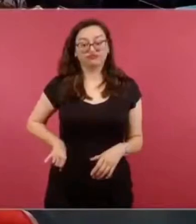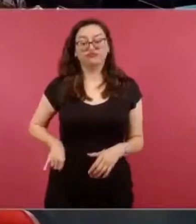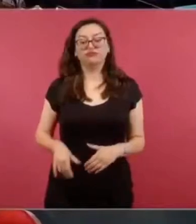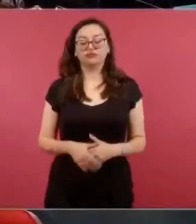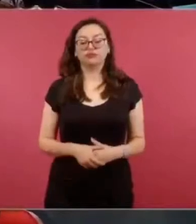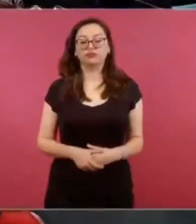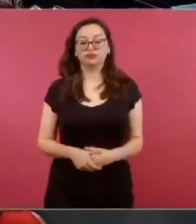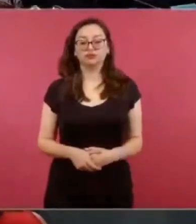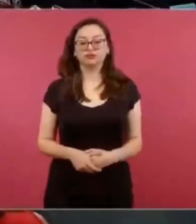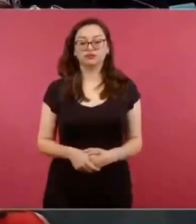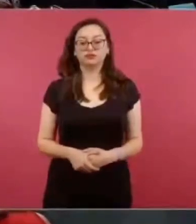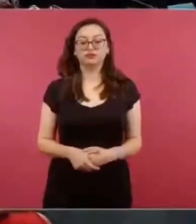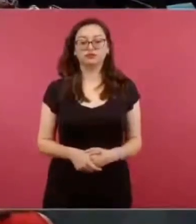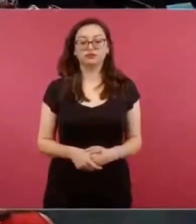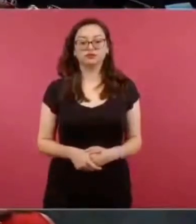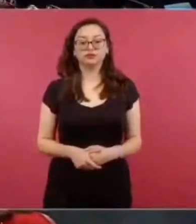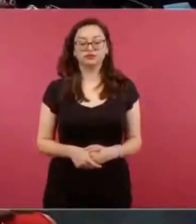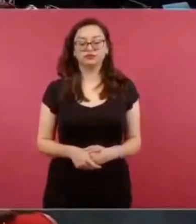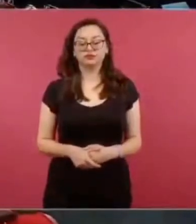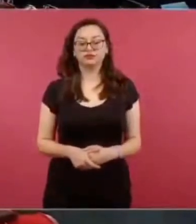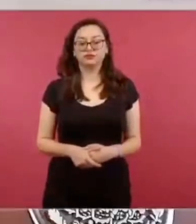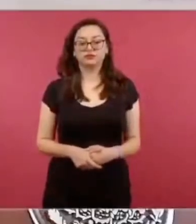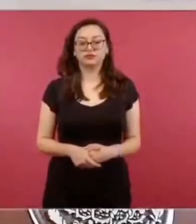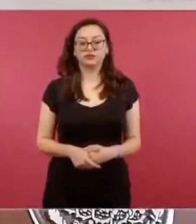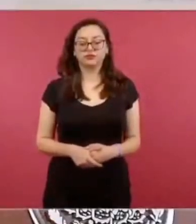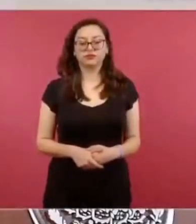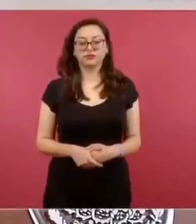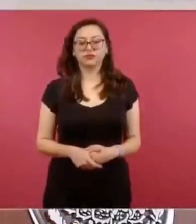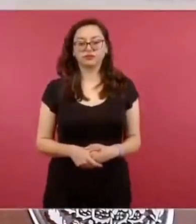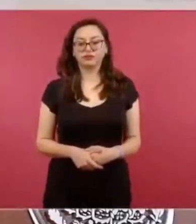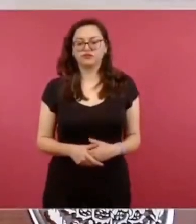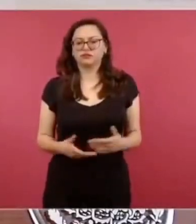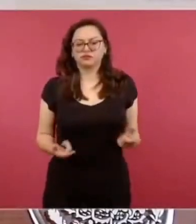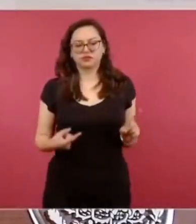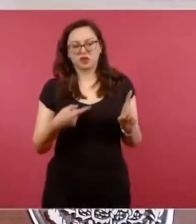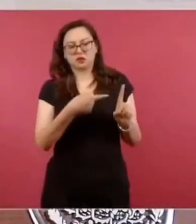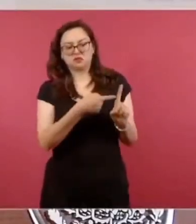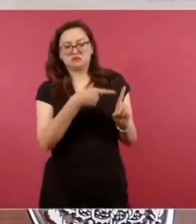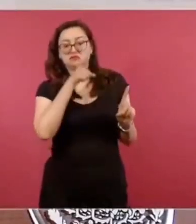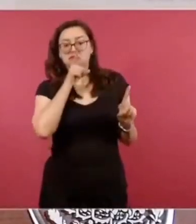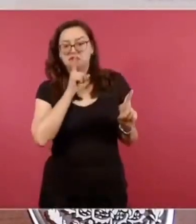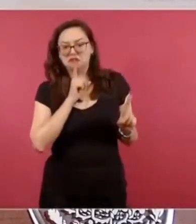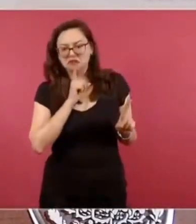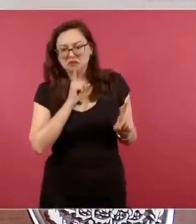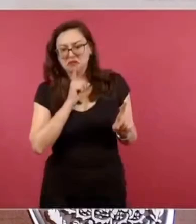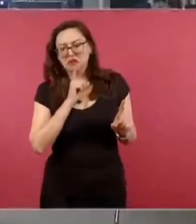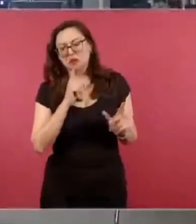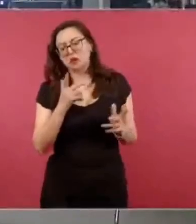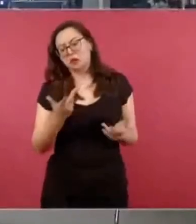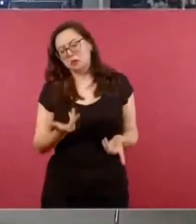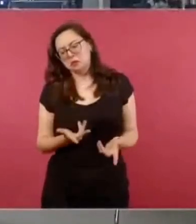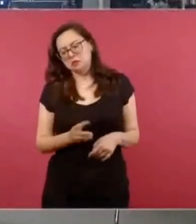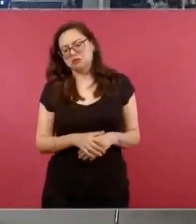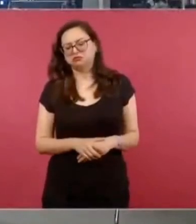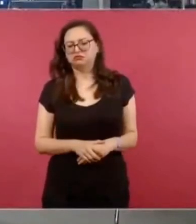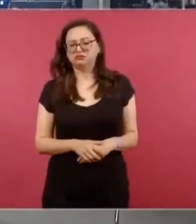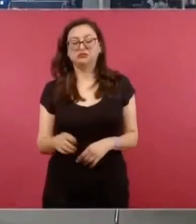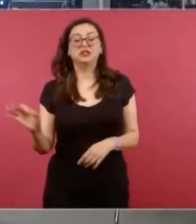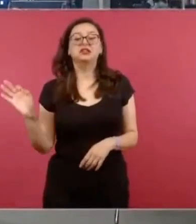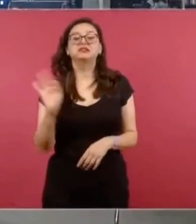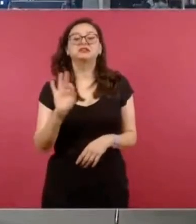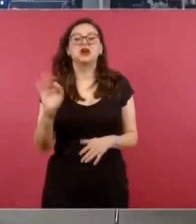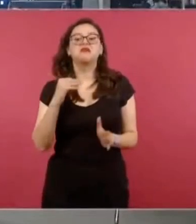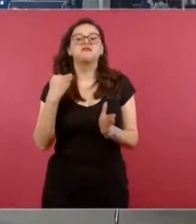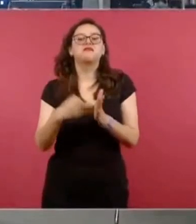Y se aclara, pero no es que haya mentido, es que a lo mejor no le había llegado